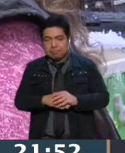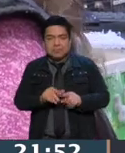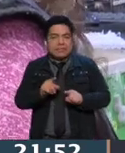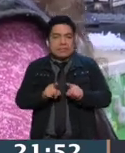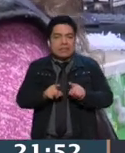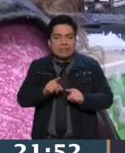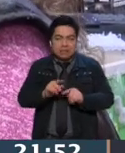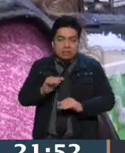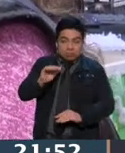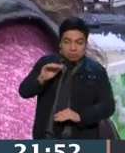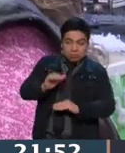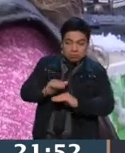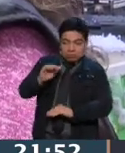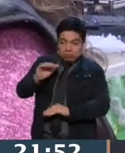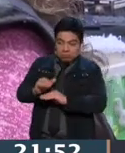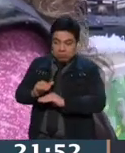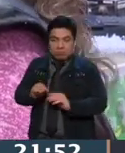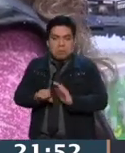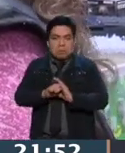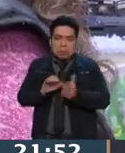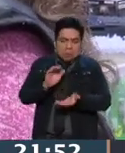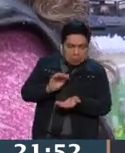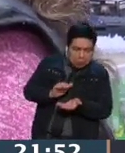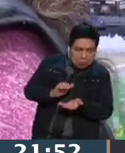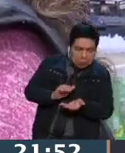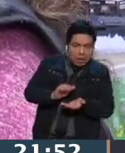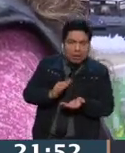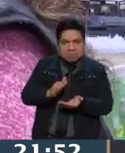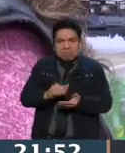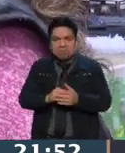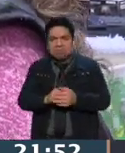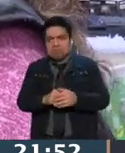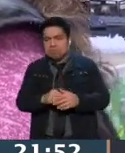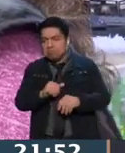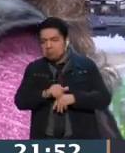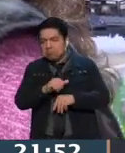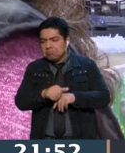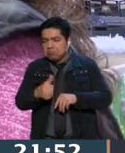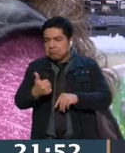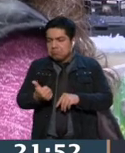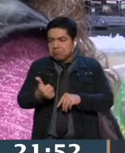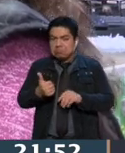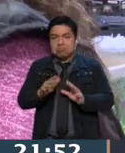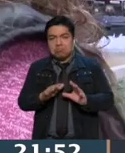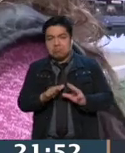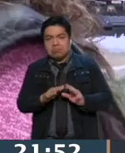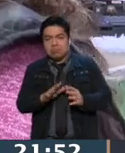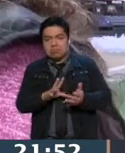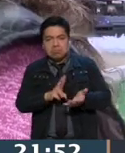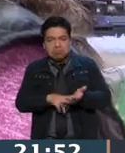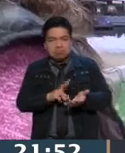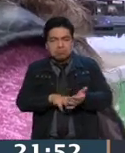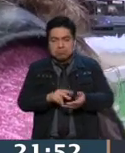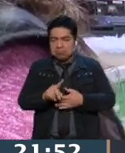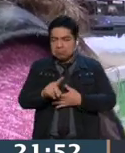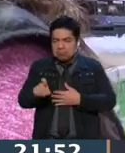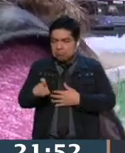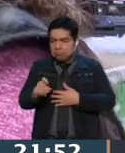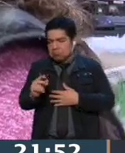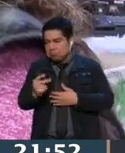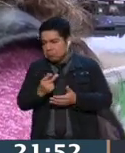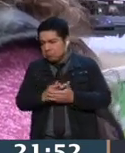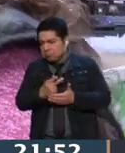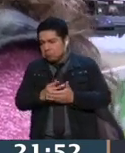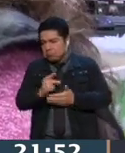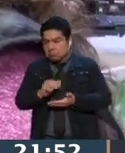del tamaño. Por ejemplo, los chiquititos hay unos hasta el número 6. Nosotros los vestimos a 100 pesos. Ya